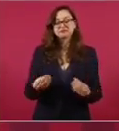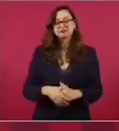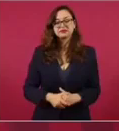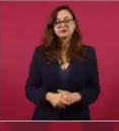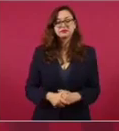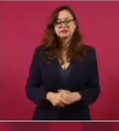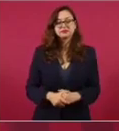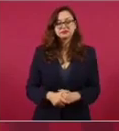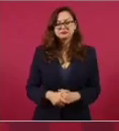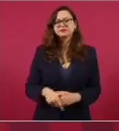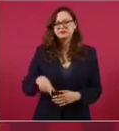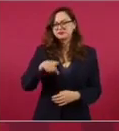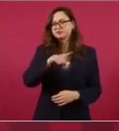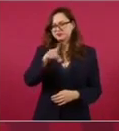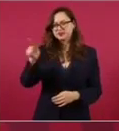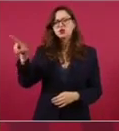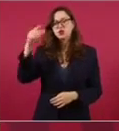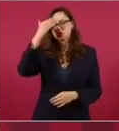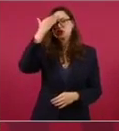Y ellos lo saben.